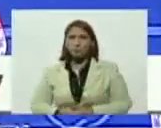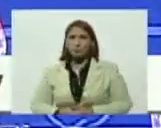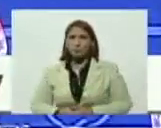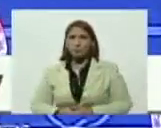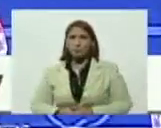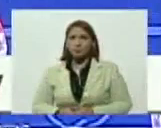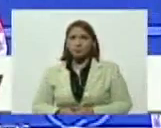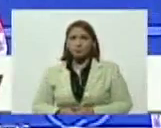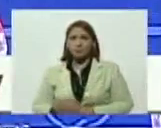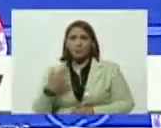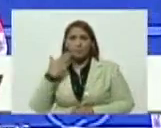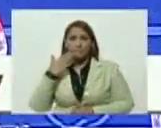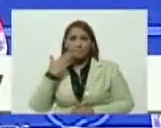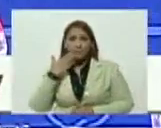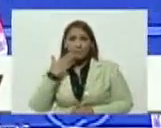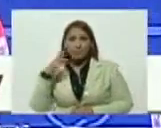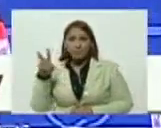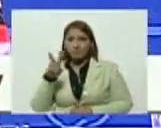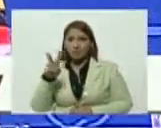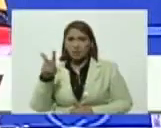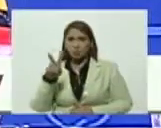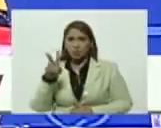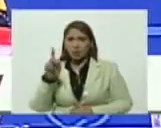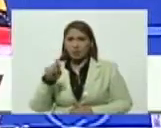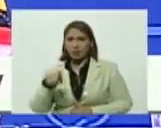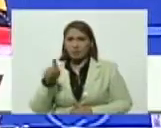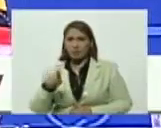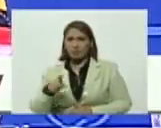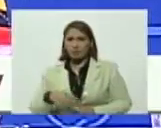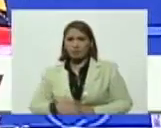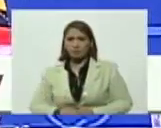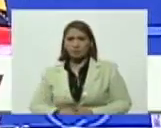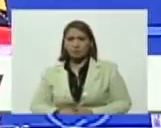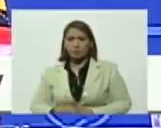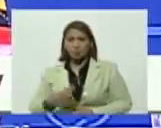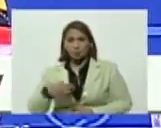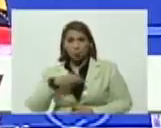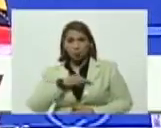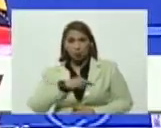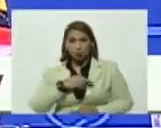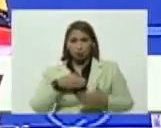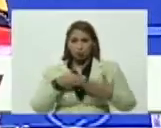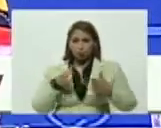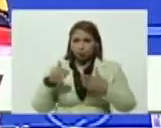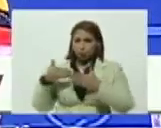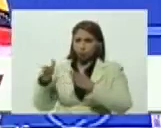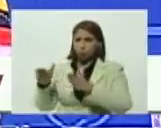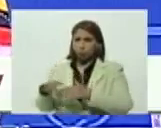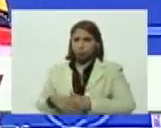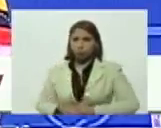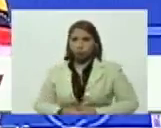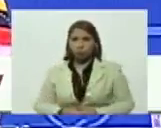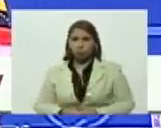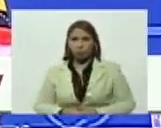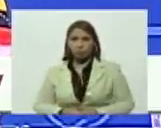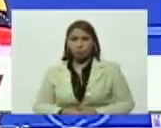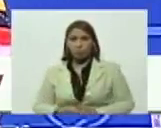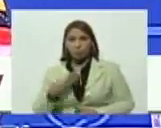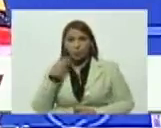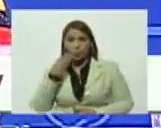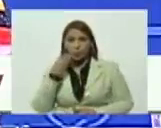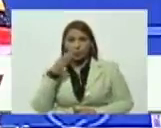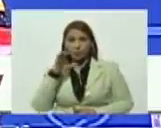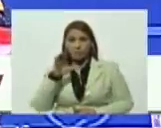tu madre Venezuela te necesita. Y nosotros garantizamos desde la juventud del